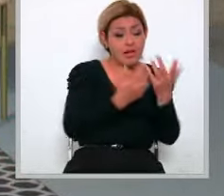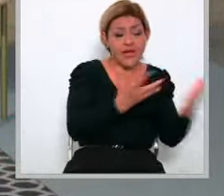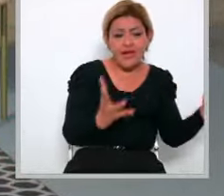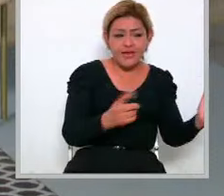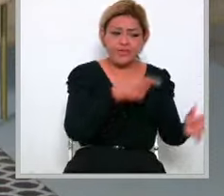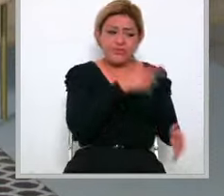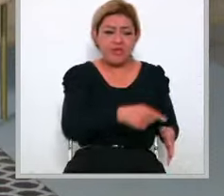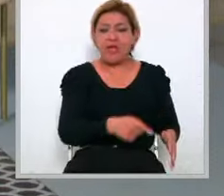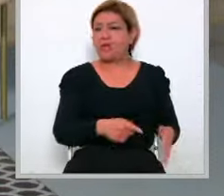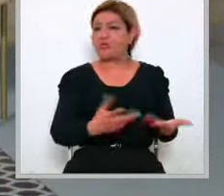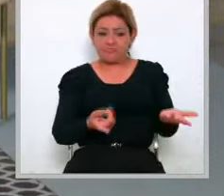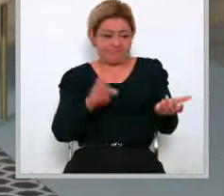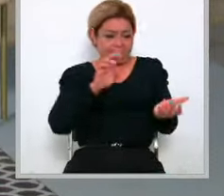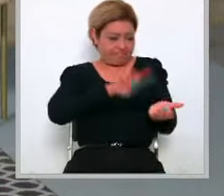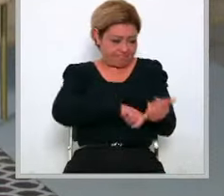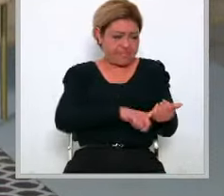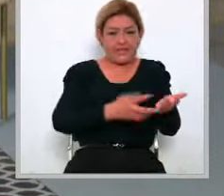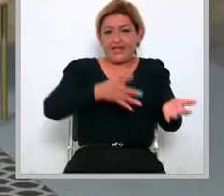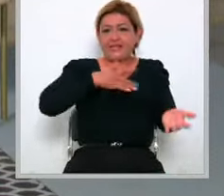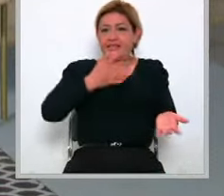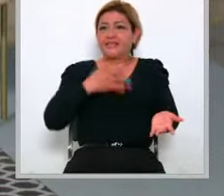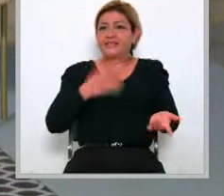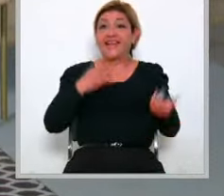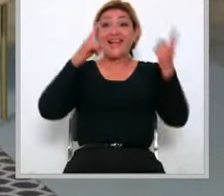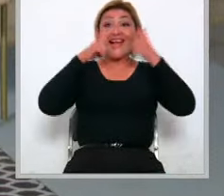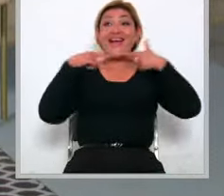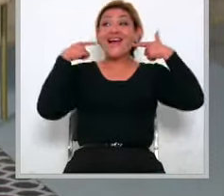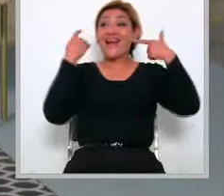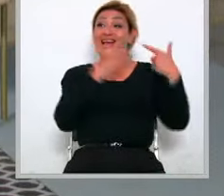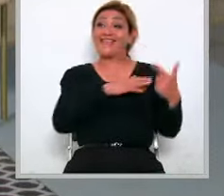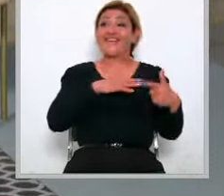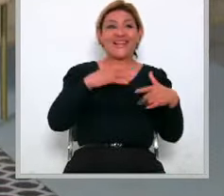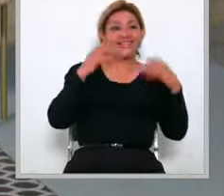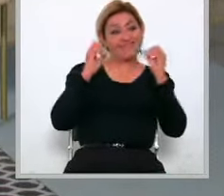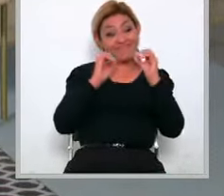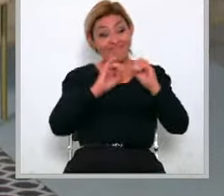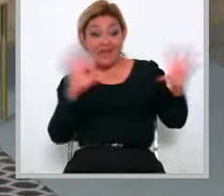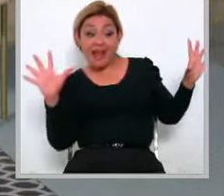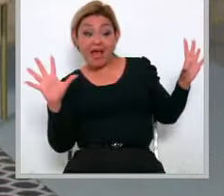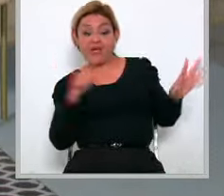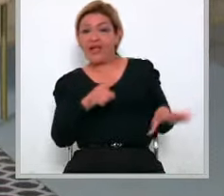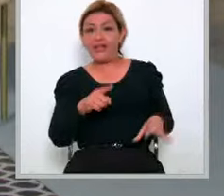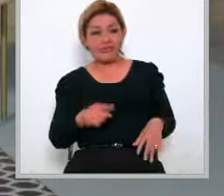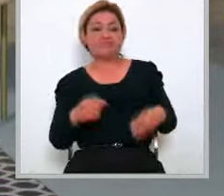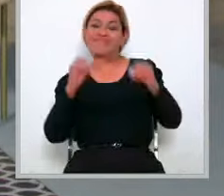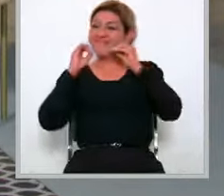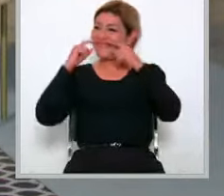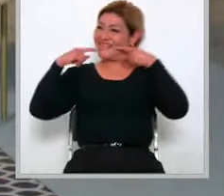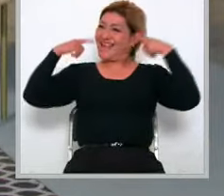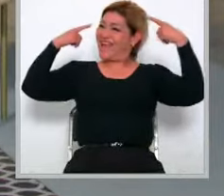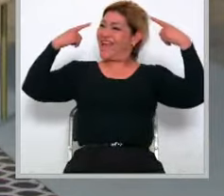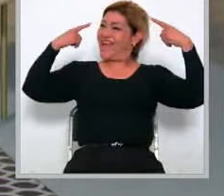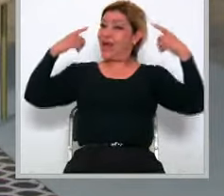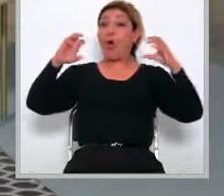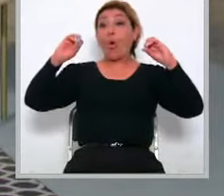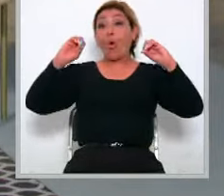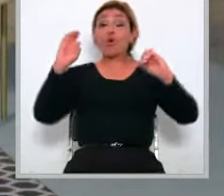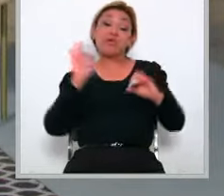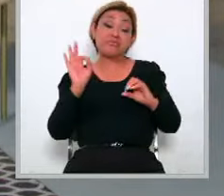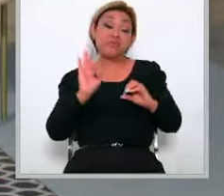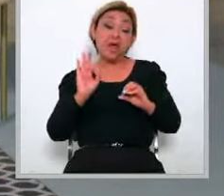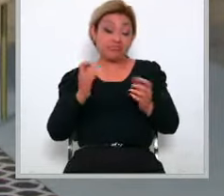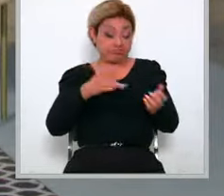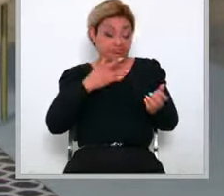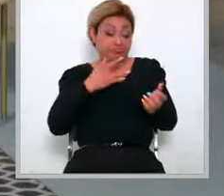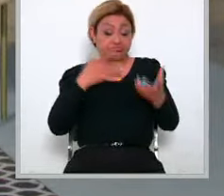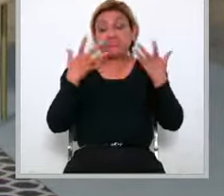lo demuestran, si tienen enojo también, si están tristes es fácil notarlo, y estamos viendo cómo la energía de muchas niñas y niños que están a nuestro alrededor